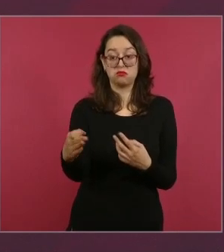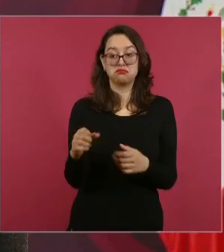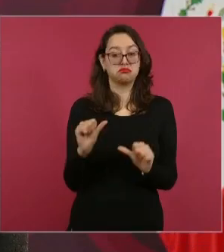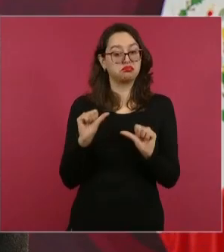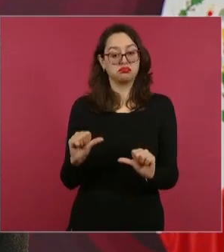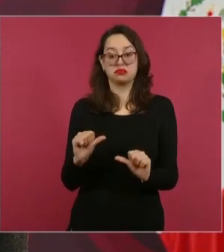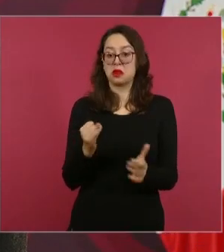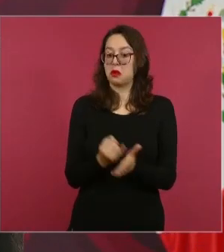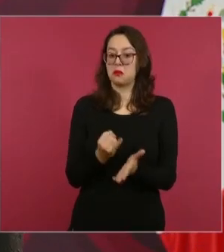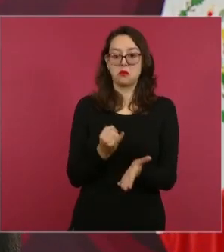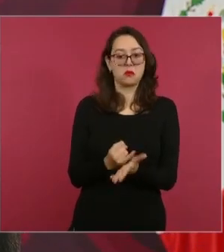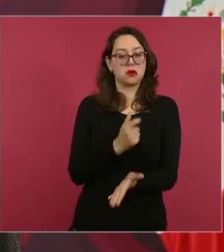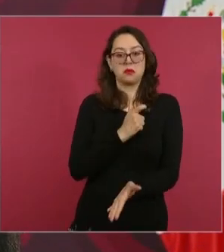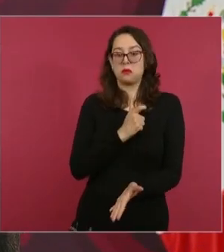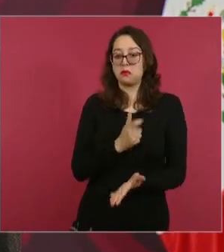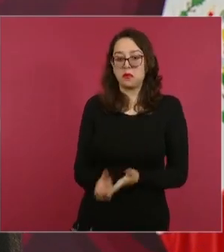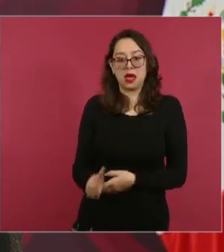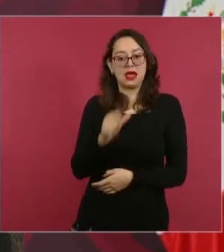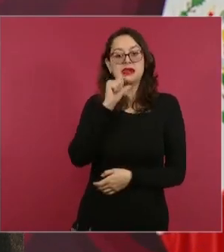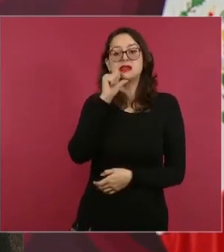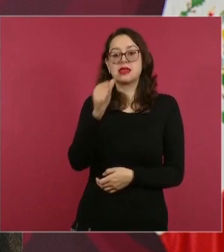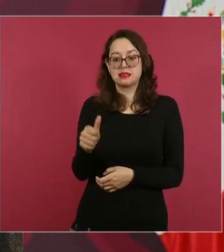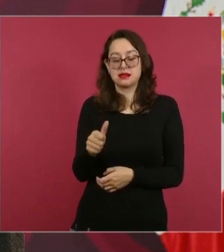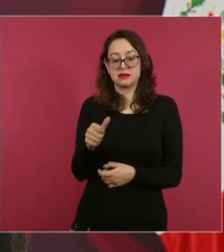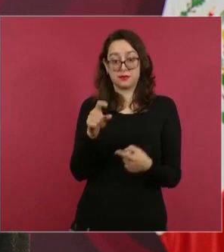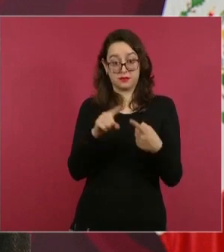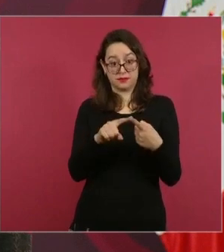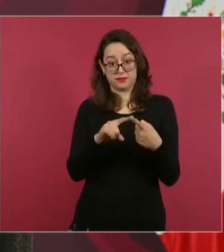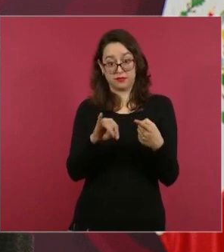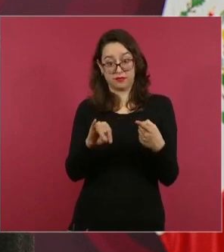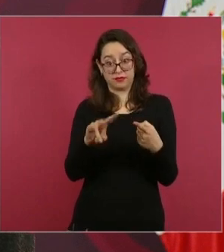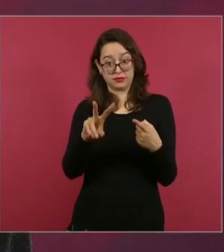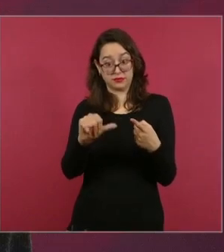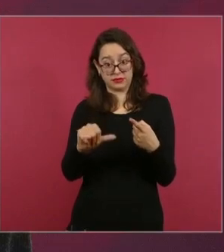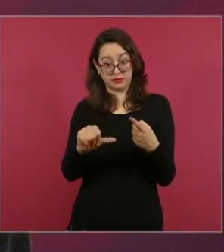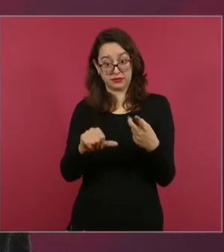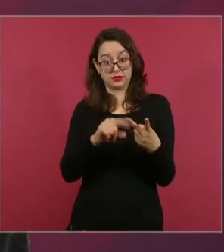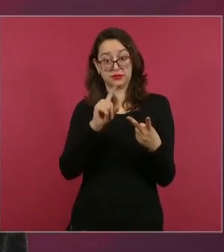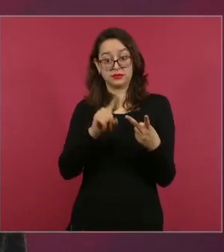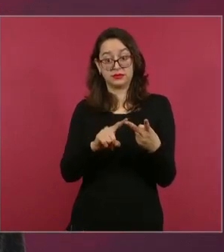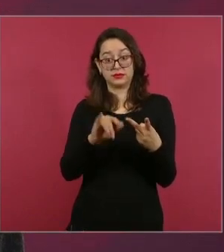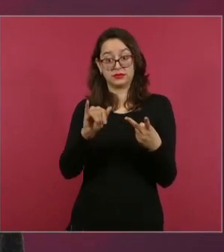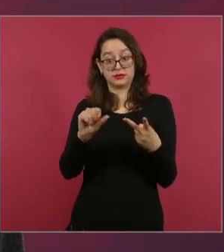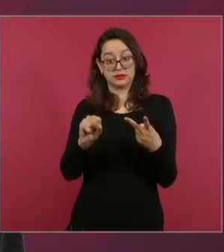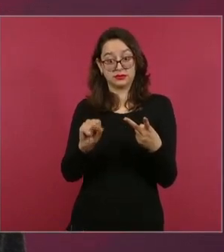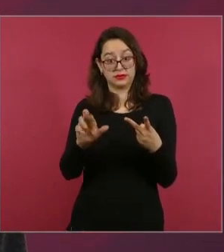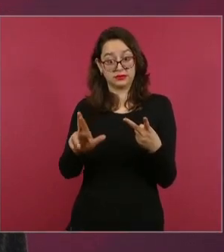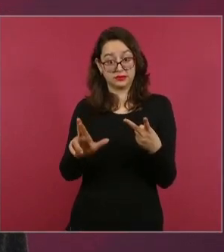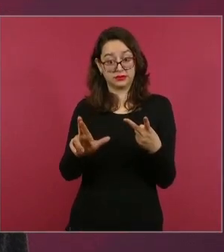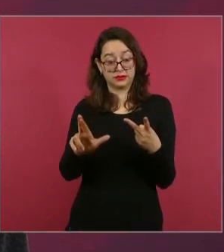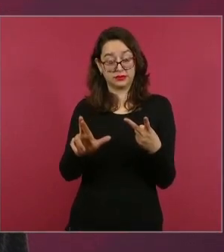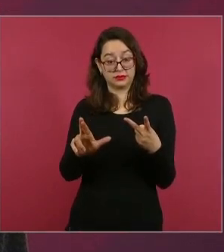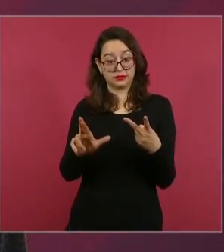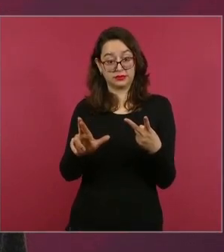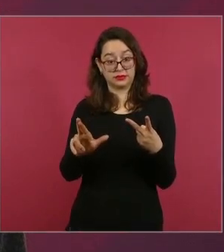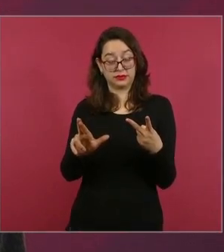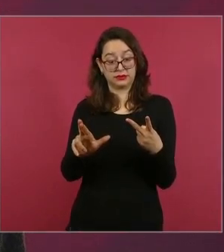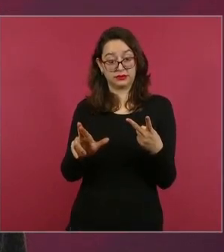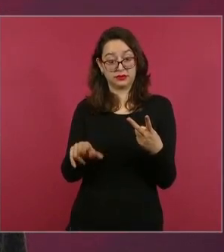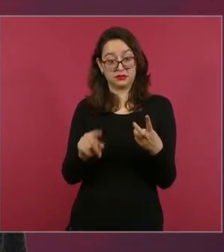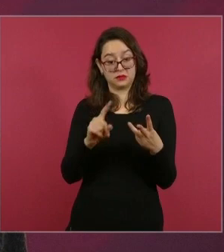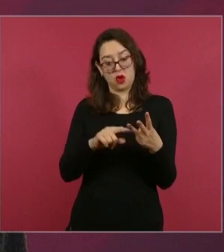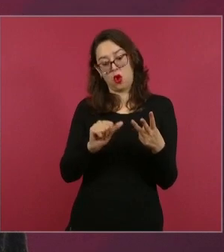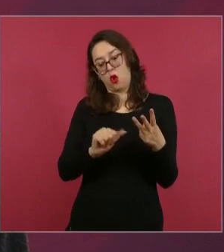2024 qué no se cobrará iva impuesto sobre la renta